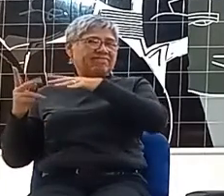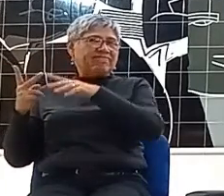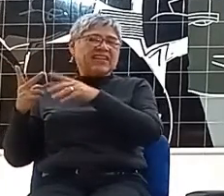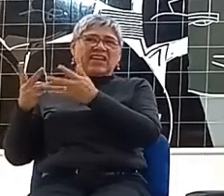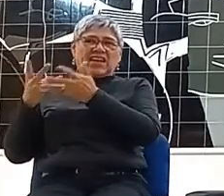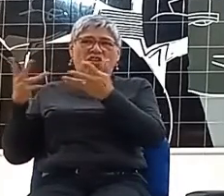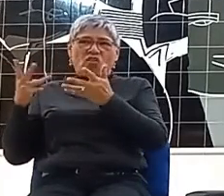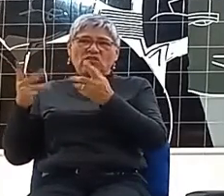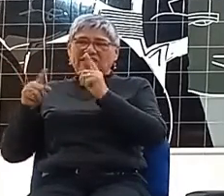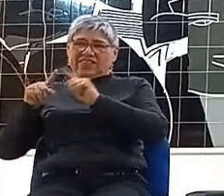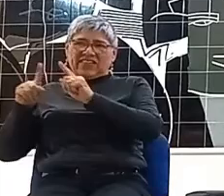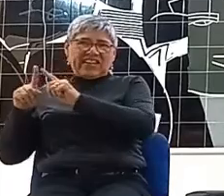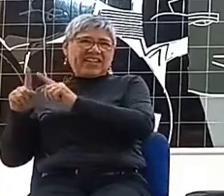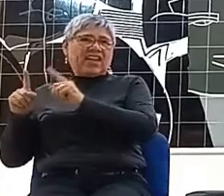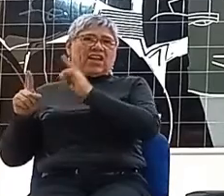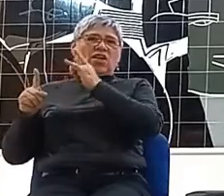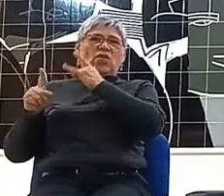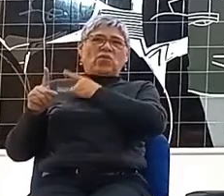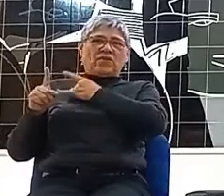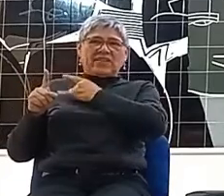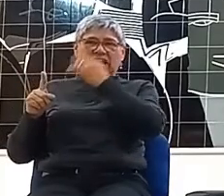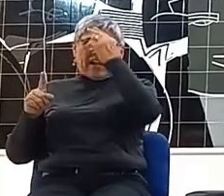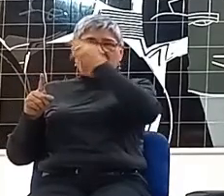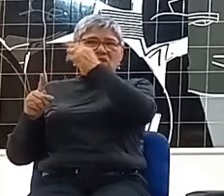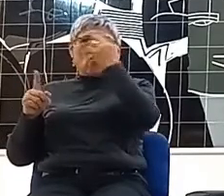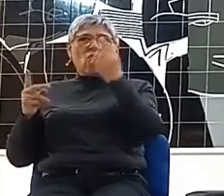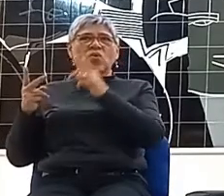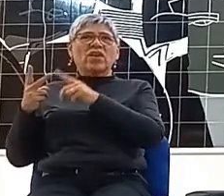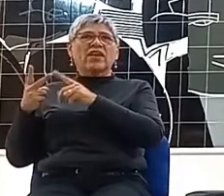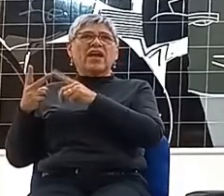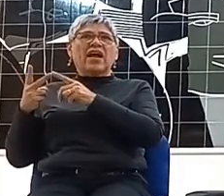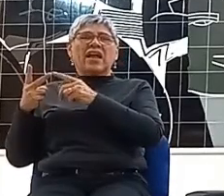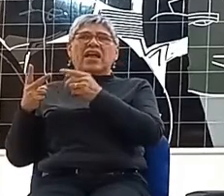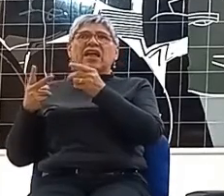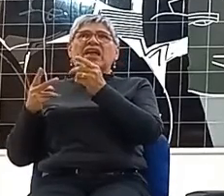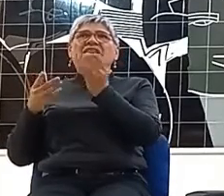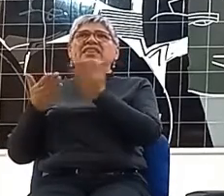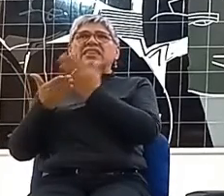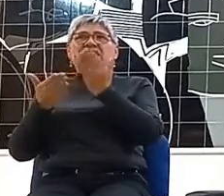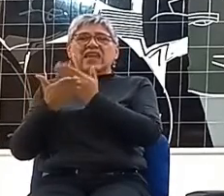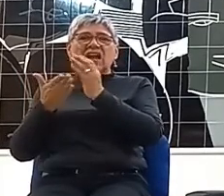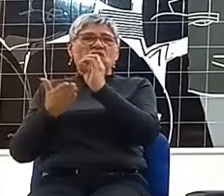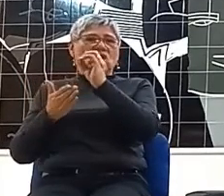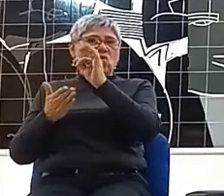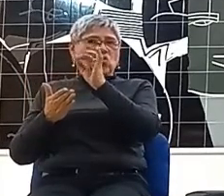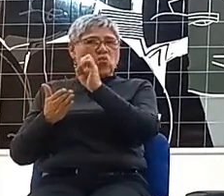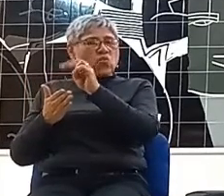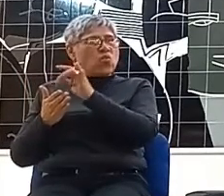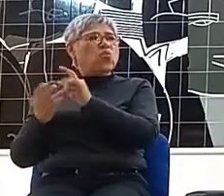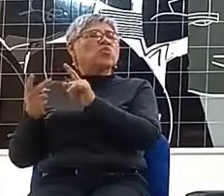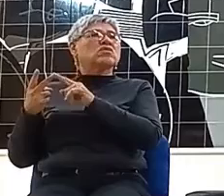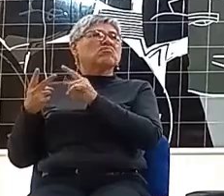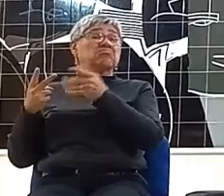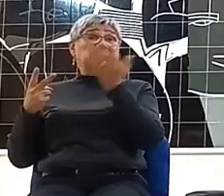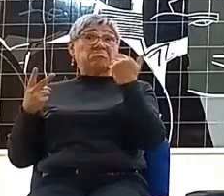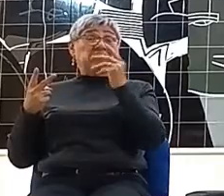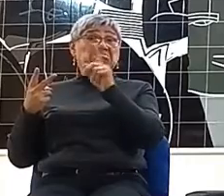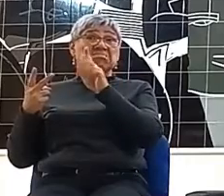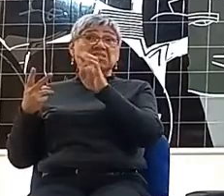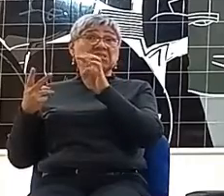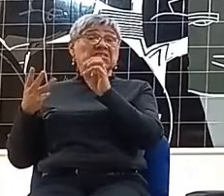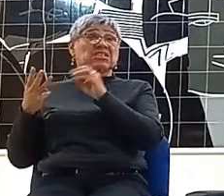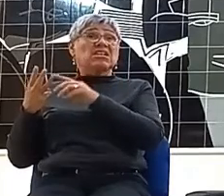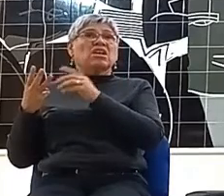a dar, la Universidad Católica, el Diario de Lotul, bueno, todo el